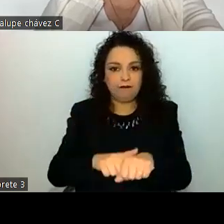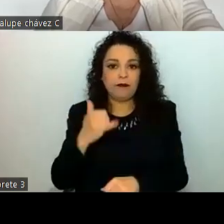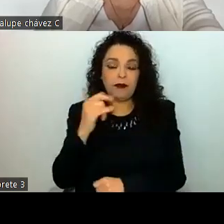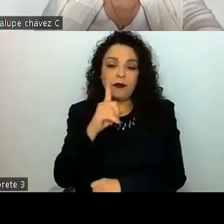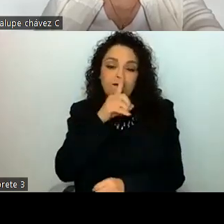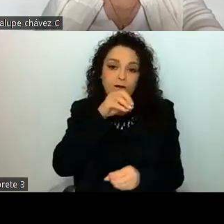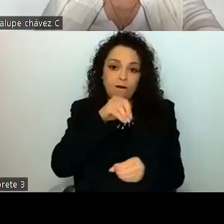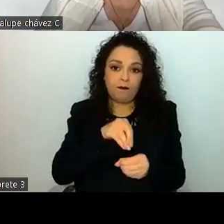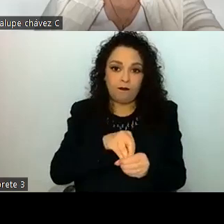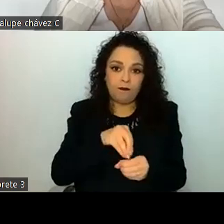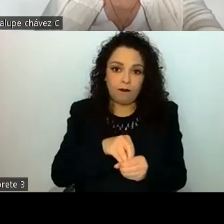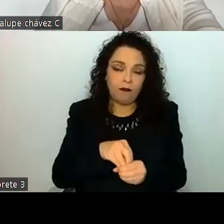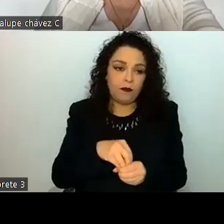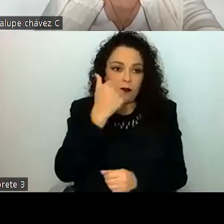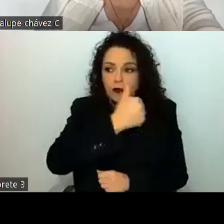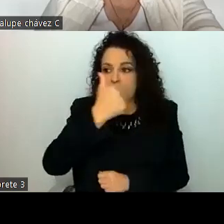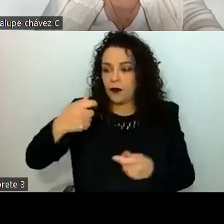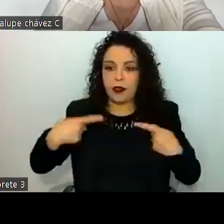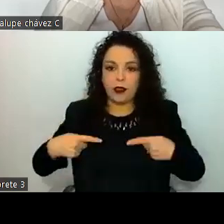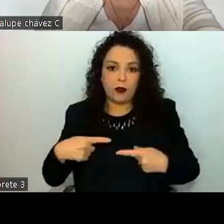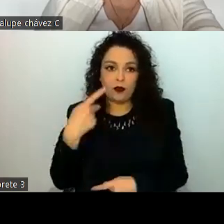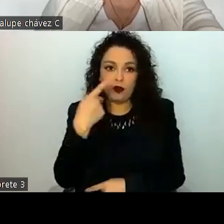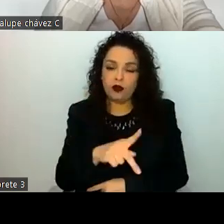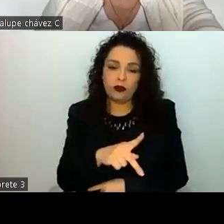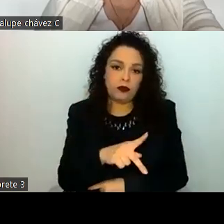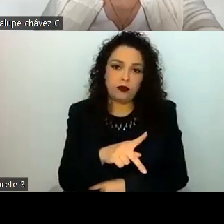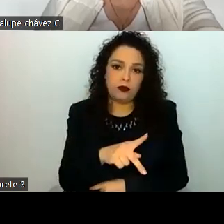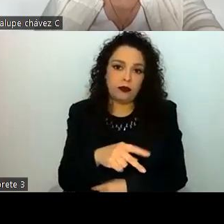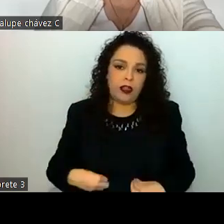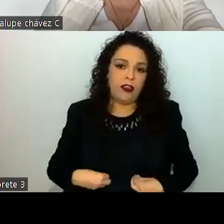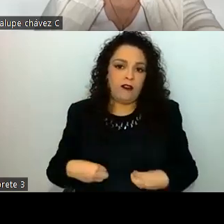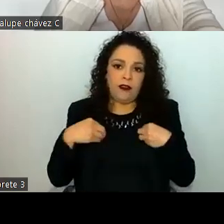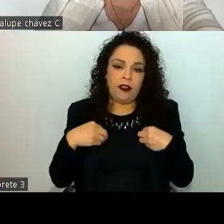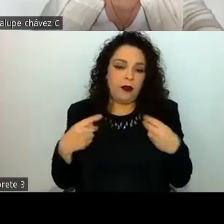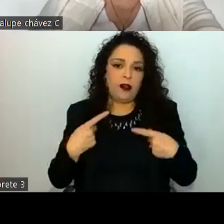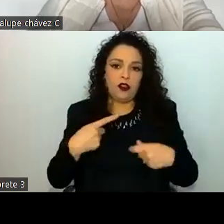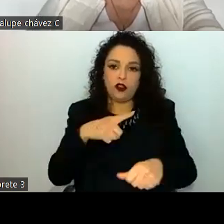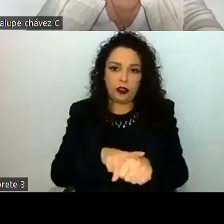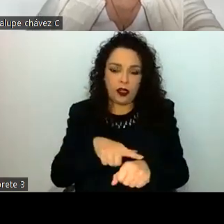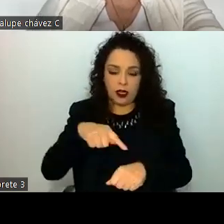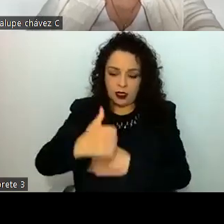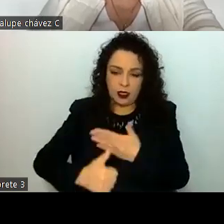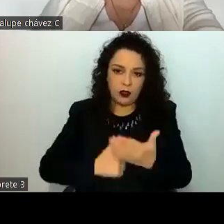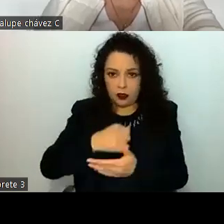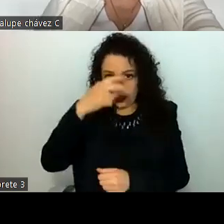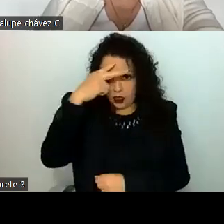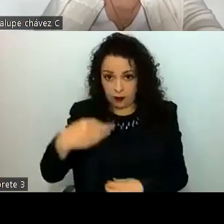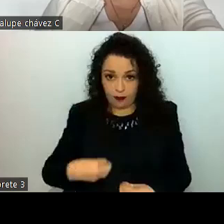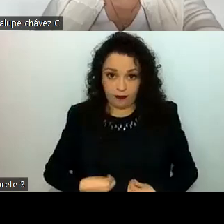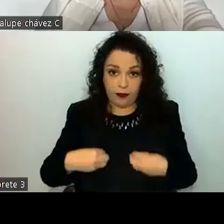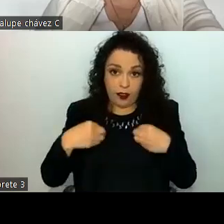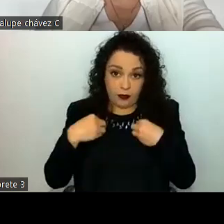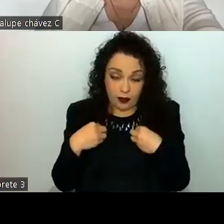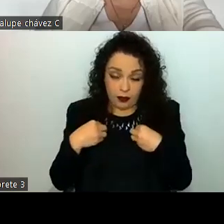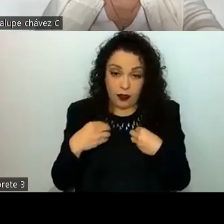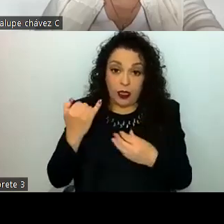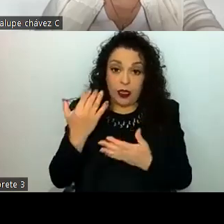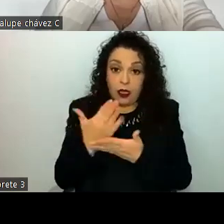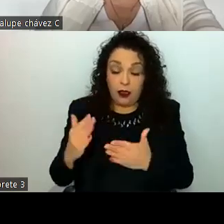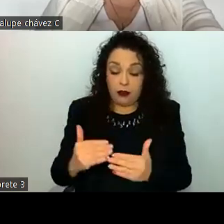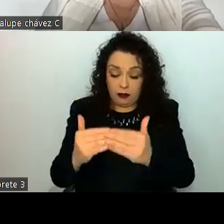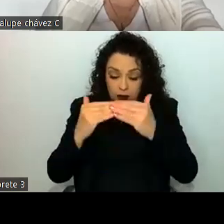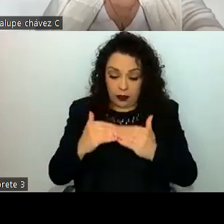del que gozan todas las personas en la Ciudad de México, señalando además que la contravención a este precepto